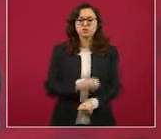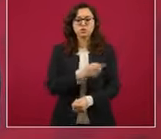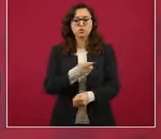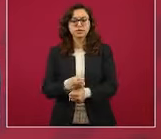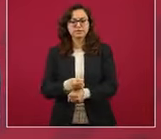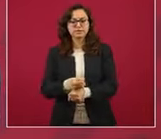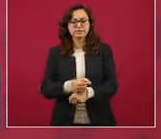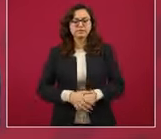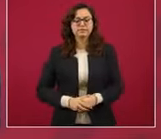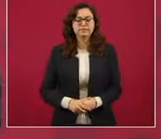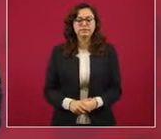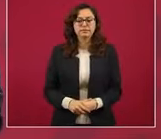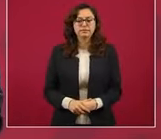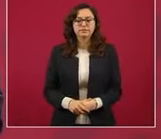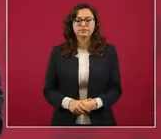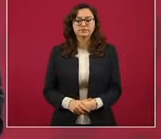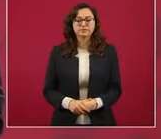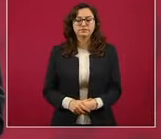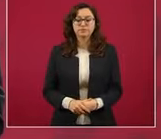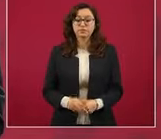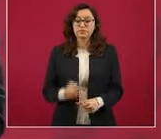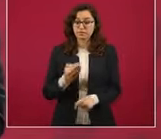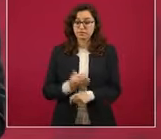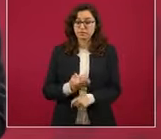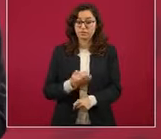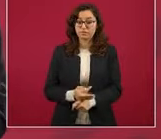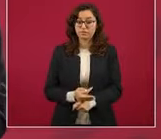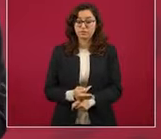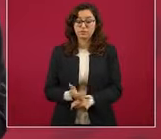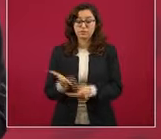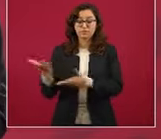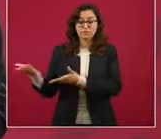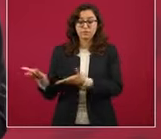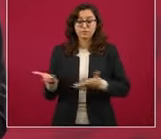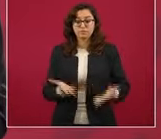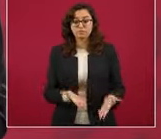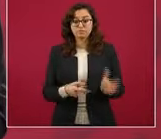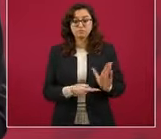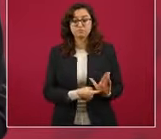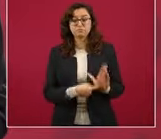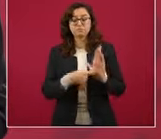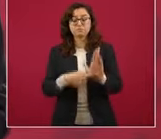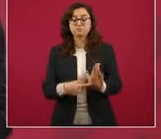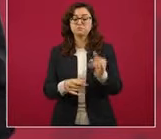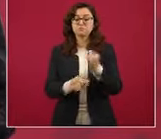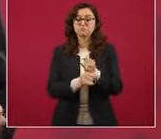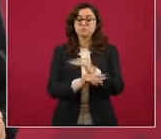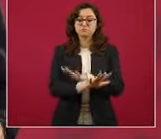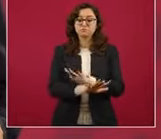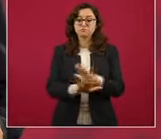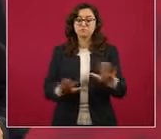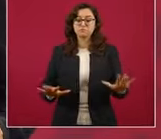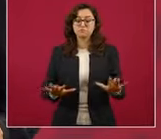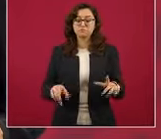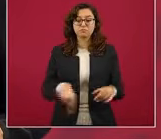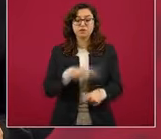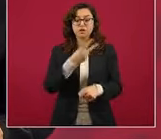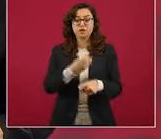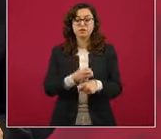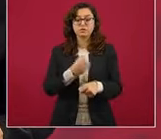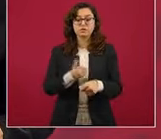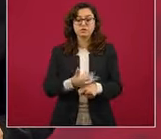Nos van a presentar este informe el